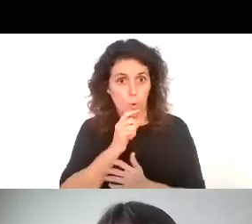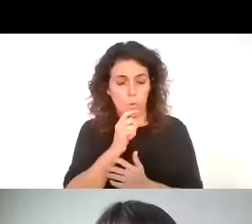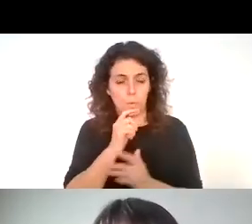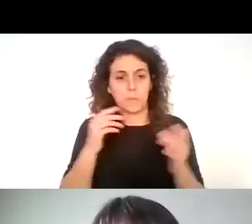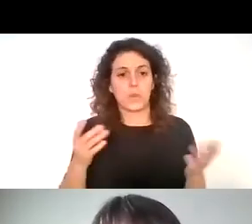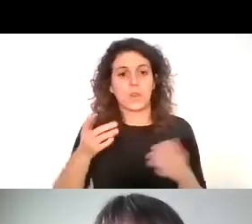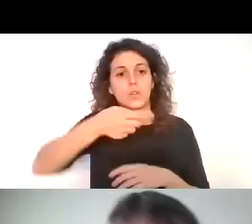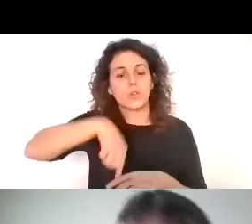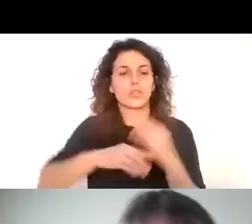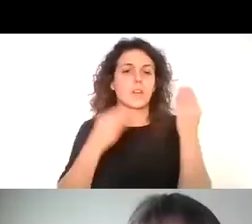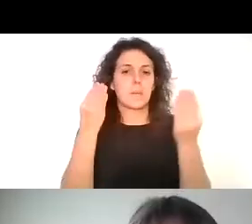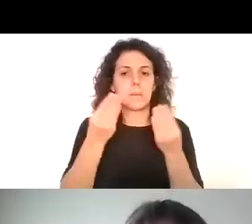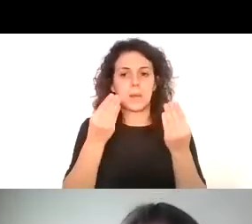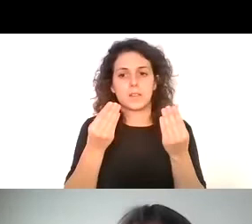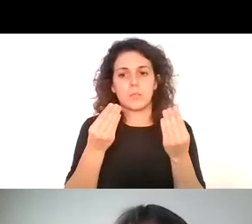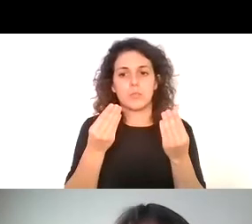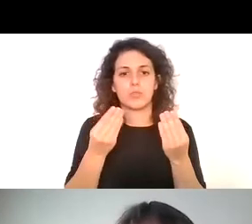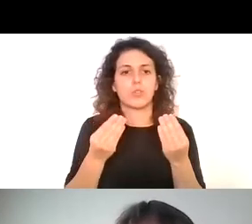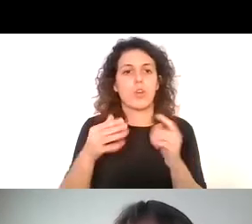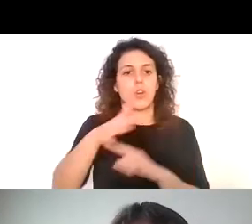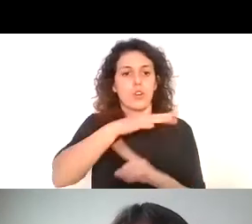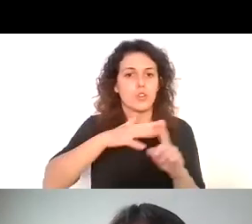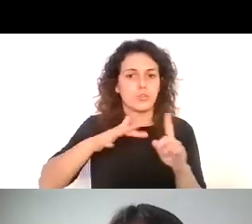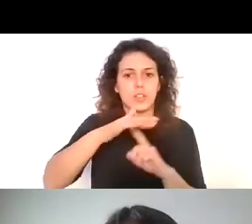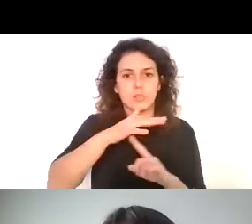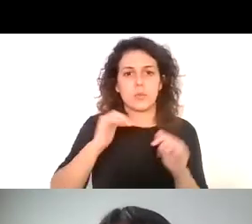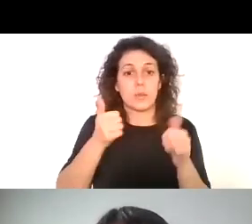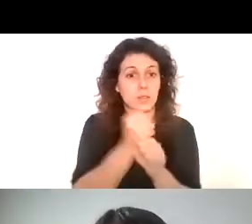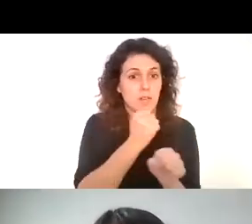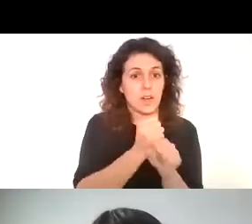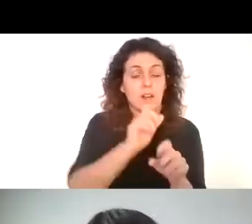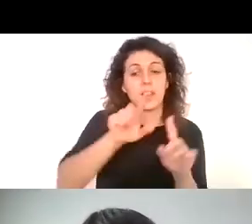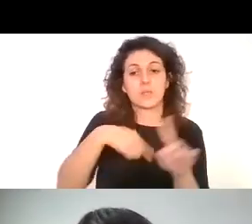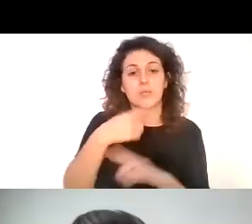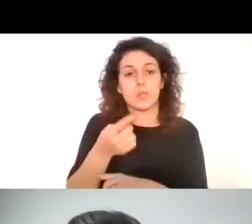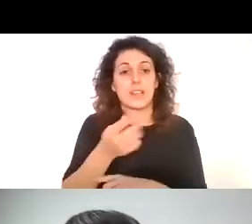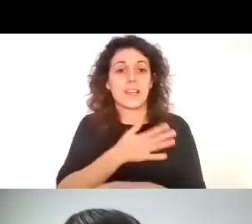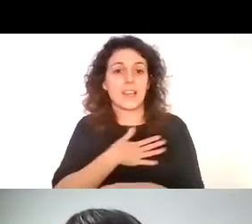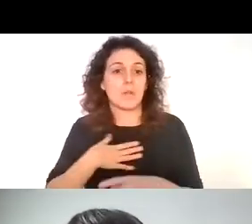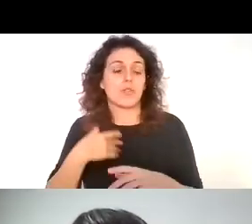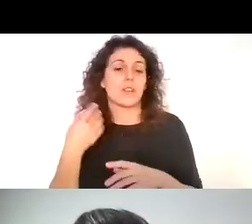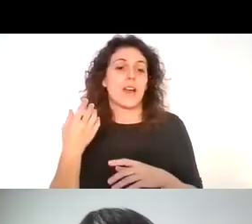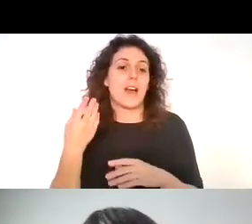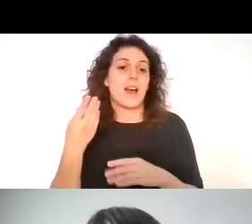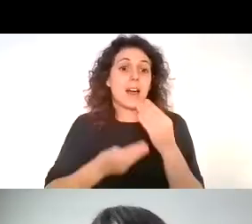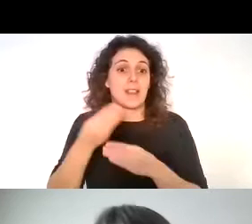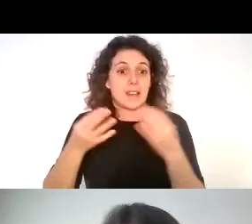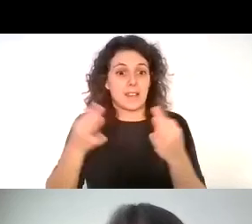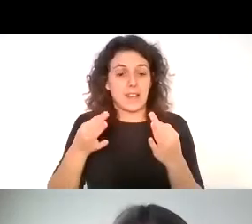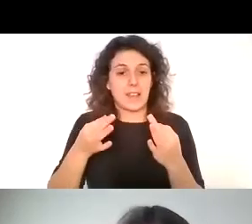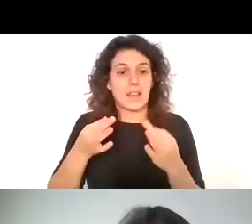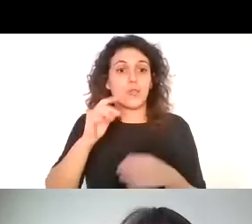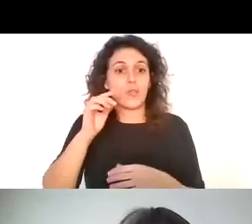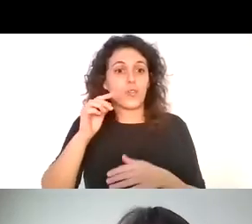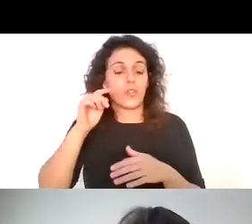poco en contexto. Y luego ya presentamos que queríamos hacer un diagnóstico comarcal, que lo hicimos